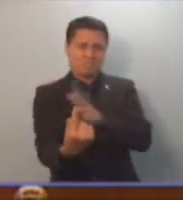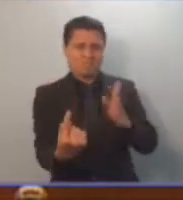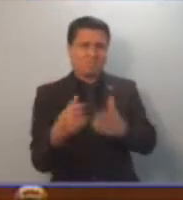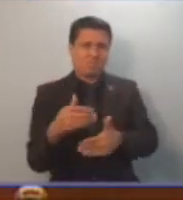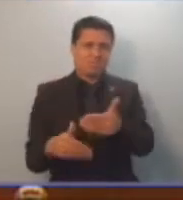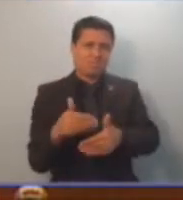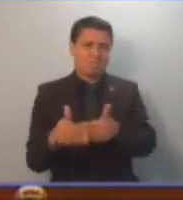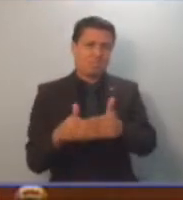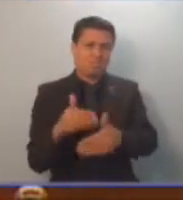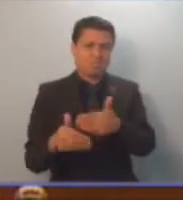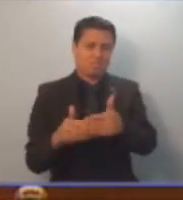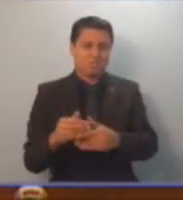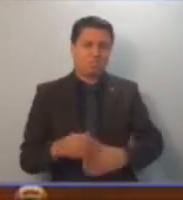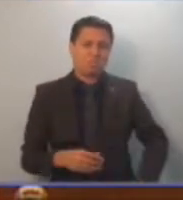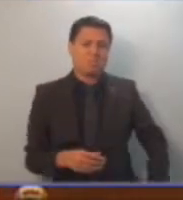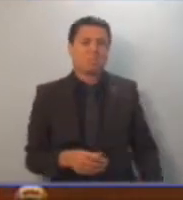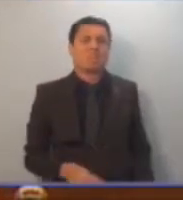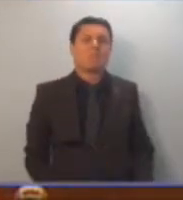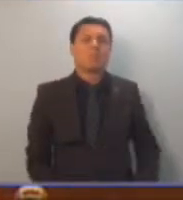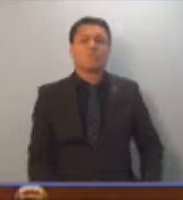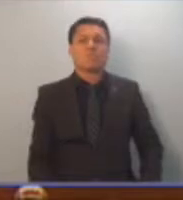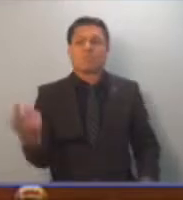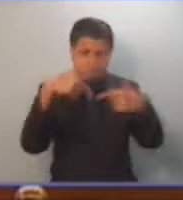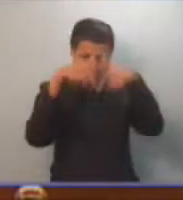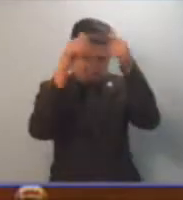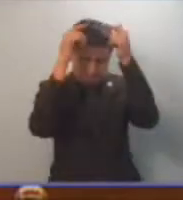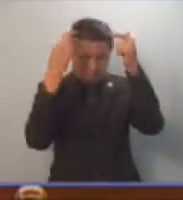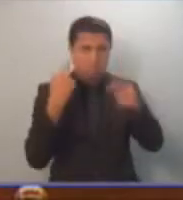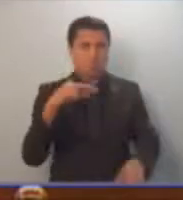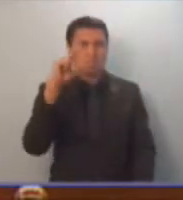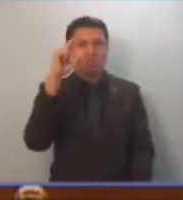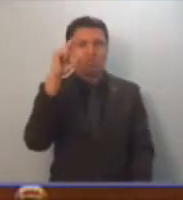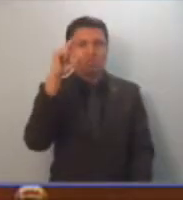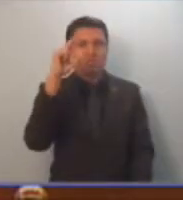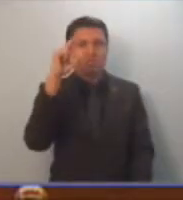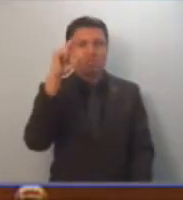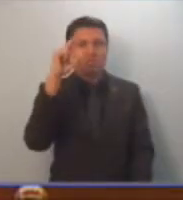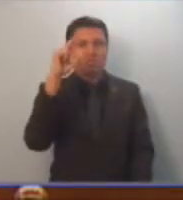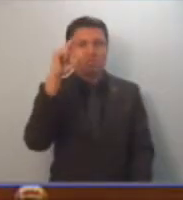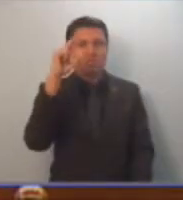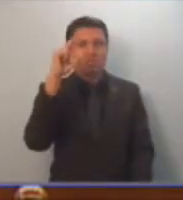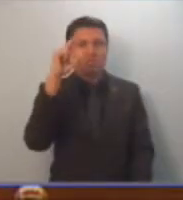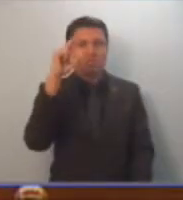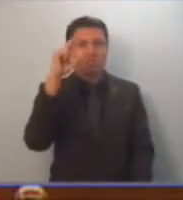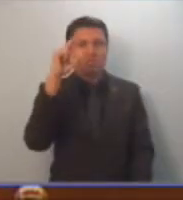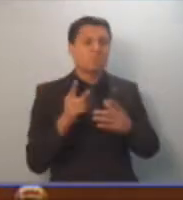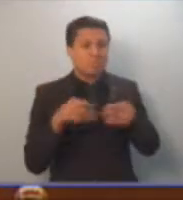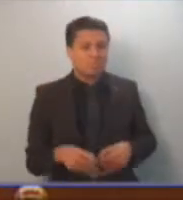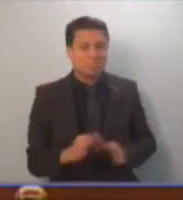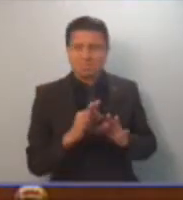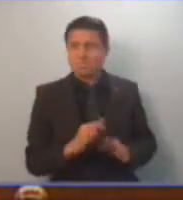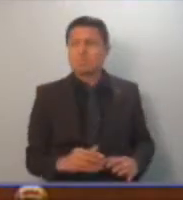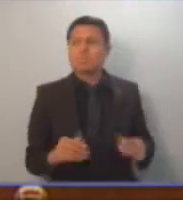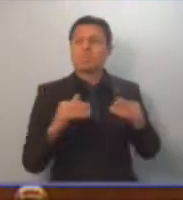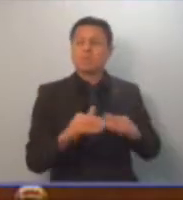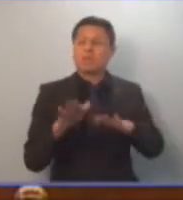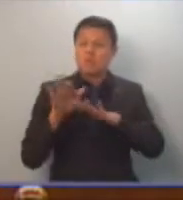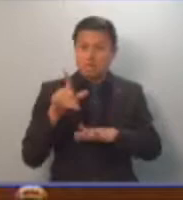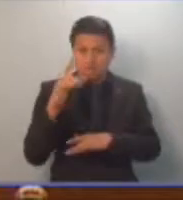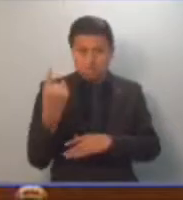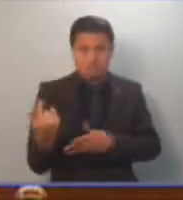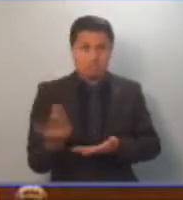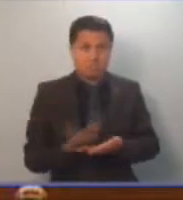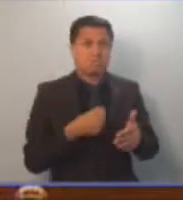de canonización de Monseñor Óscar Arnulfo Romero. Es así, gracias a su